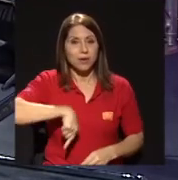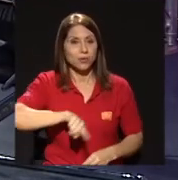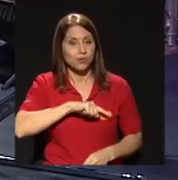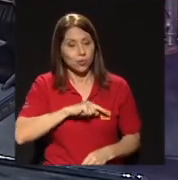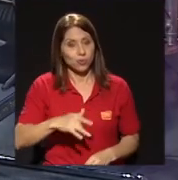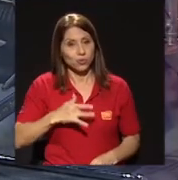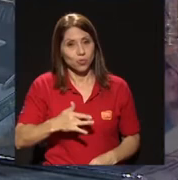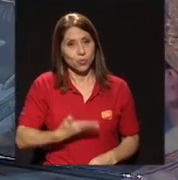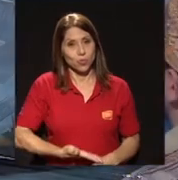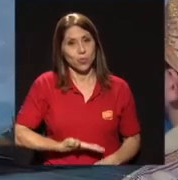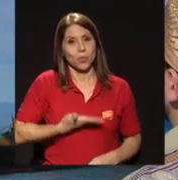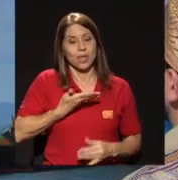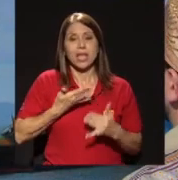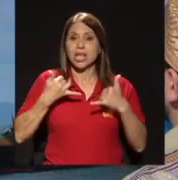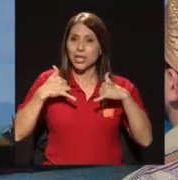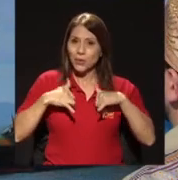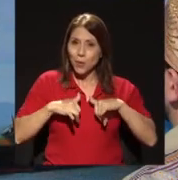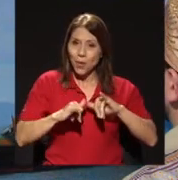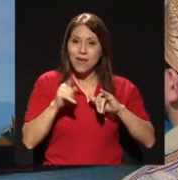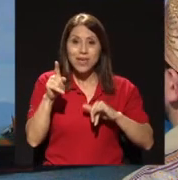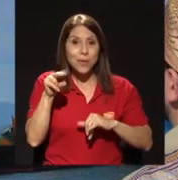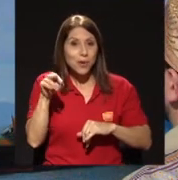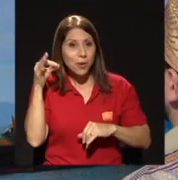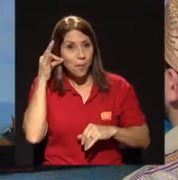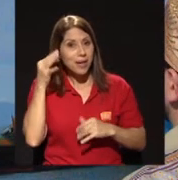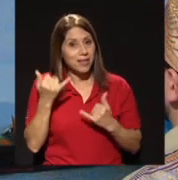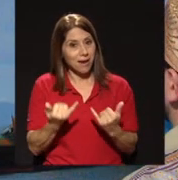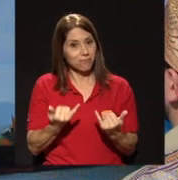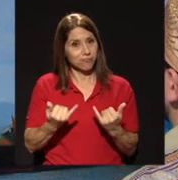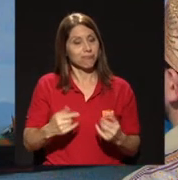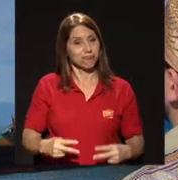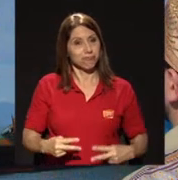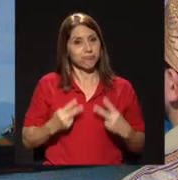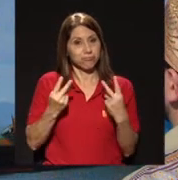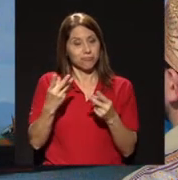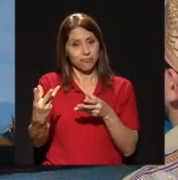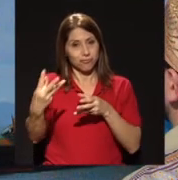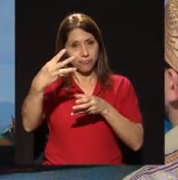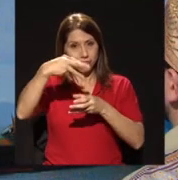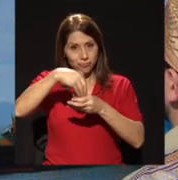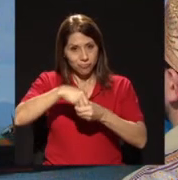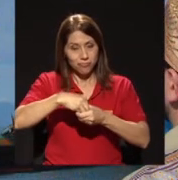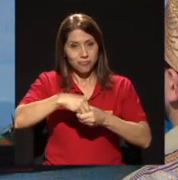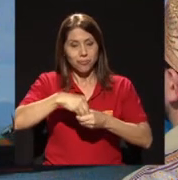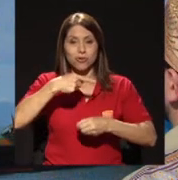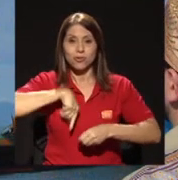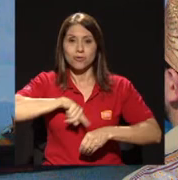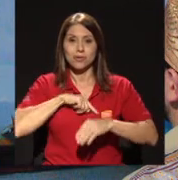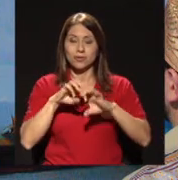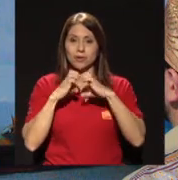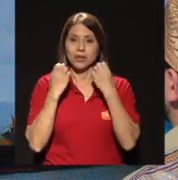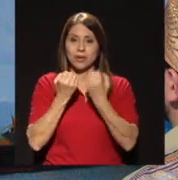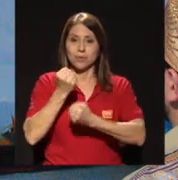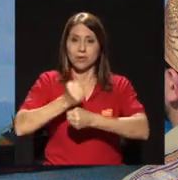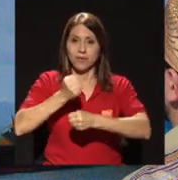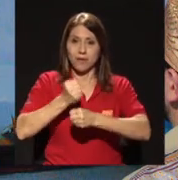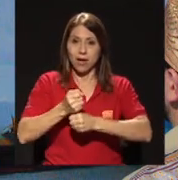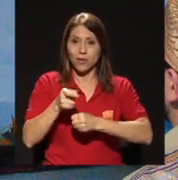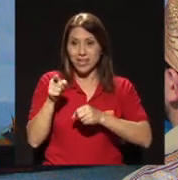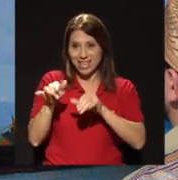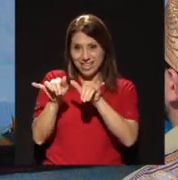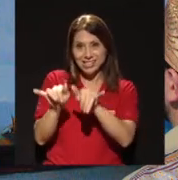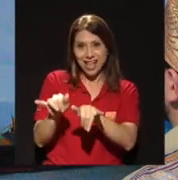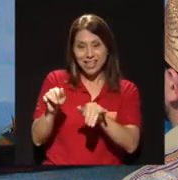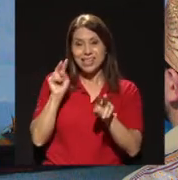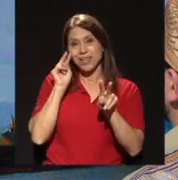orgullo, ¿verdad? Y que todavía tengamos a una compañera formando parte de nuestro equipo de trabajo y que está ahí, que